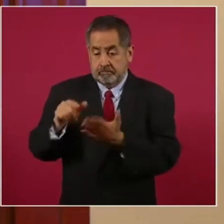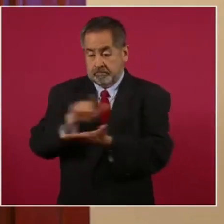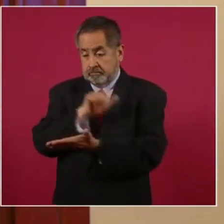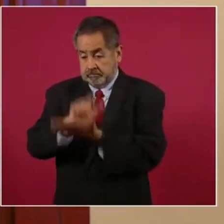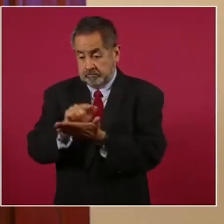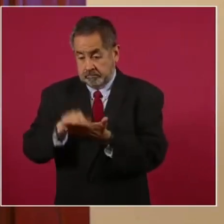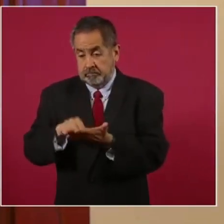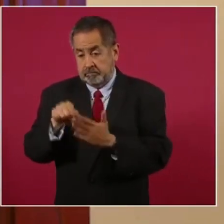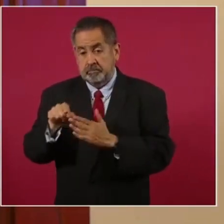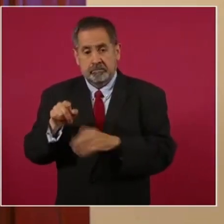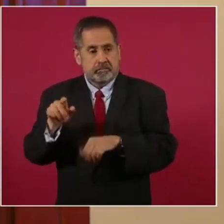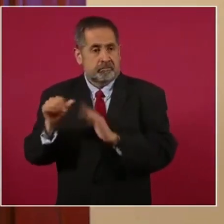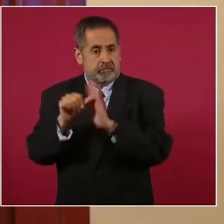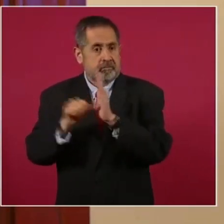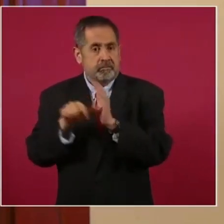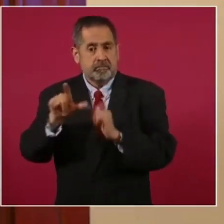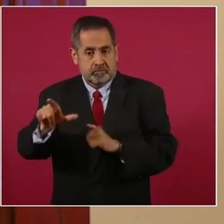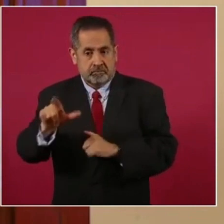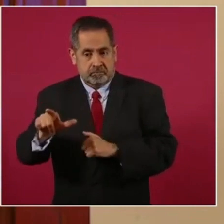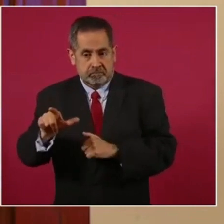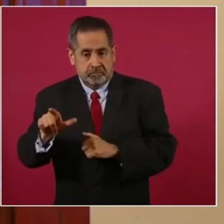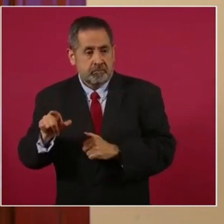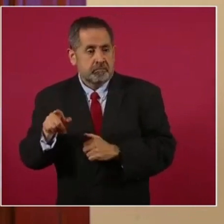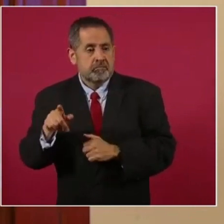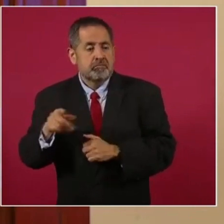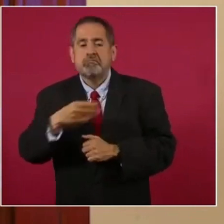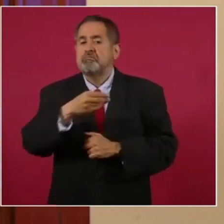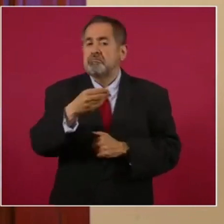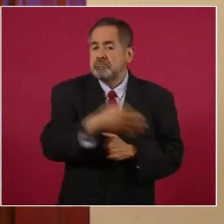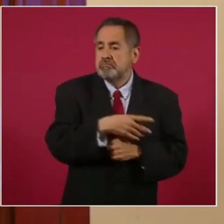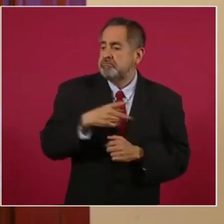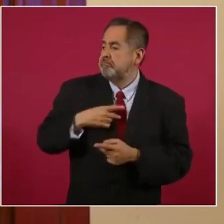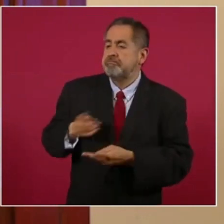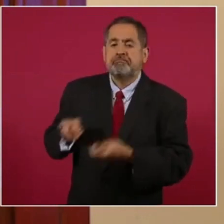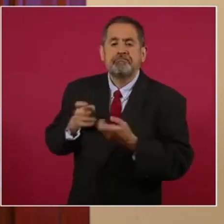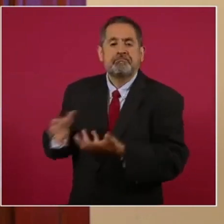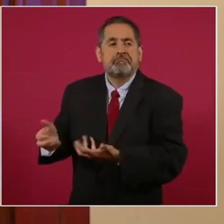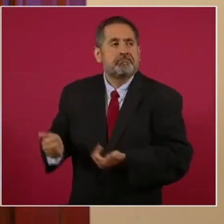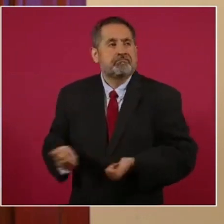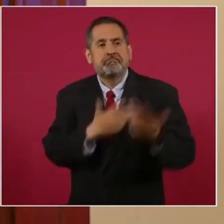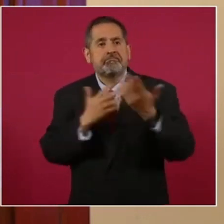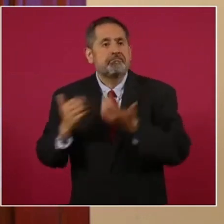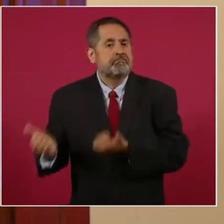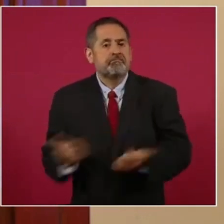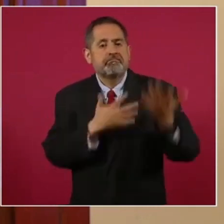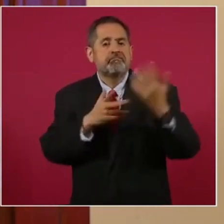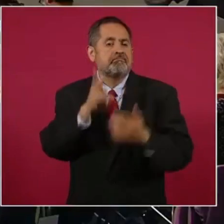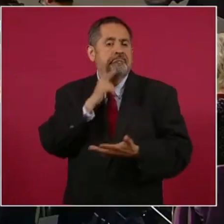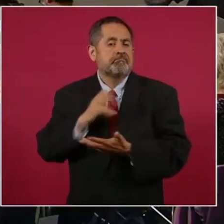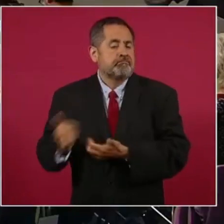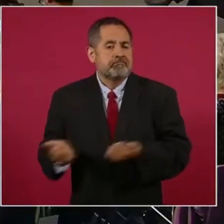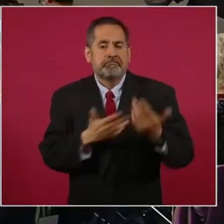y llevándose el petróleo, las compañías petroleras.